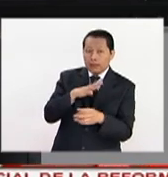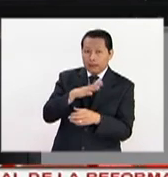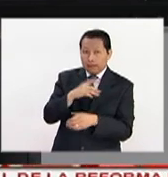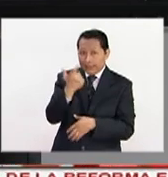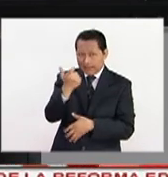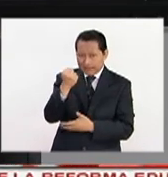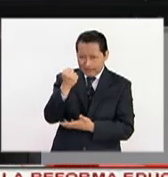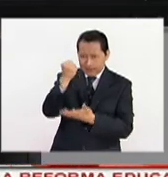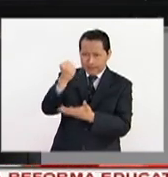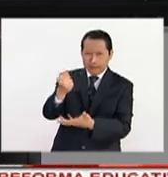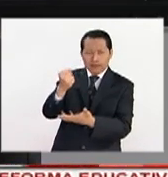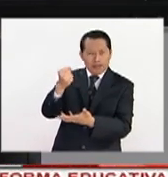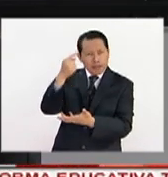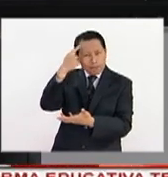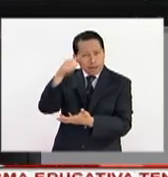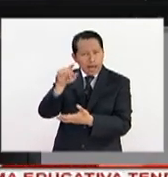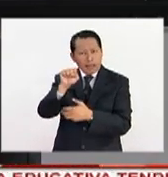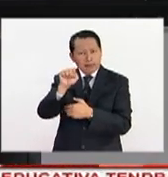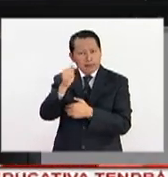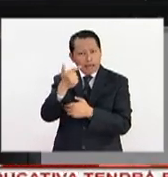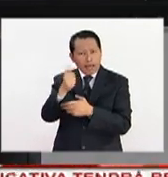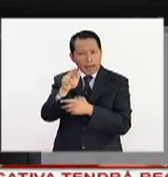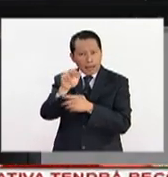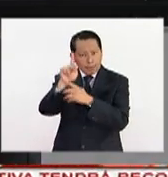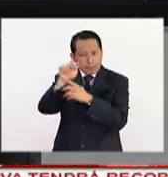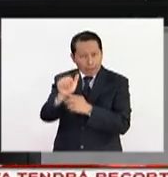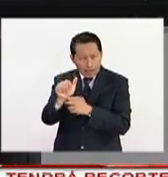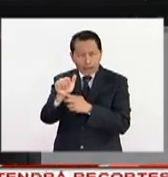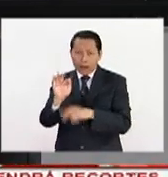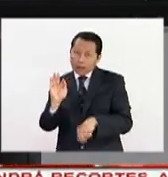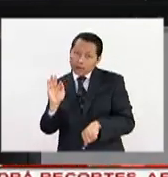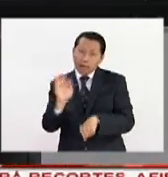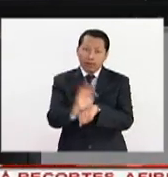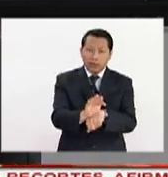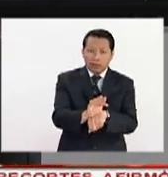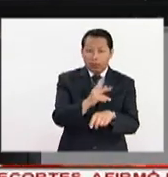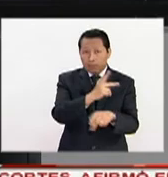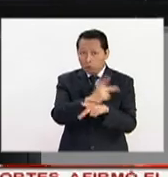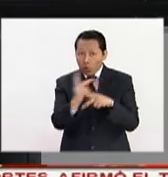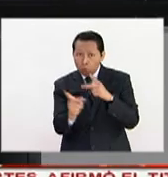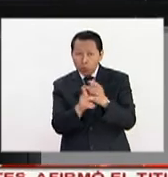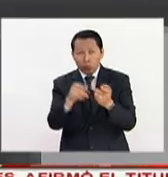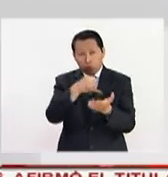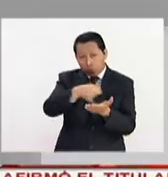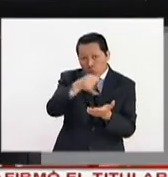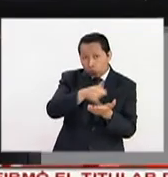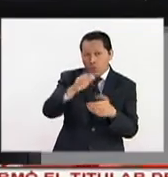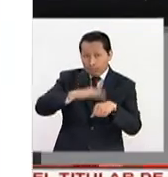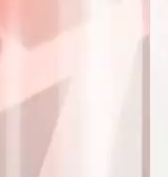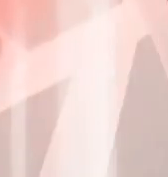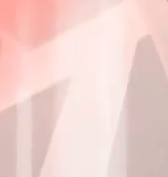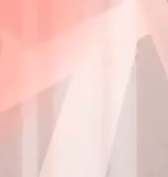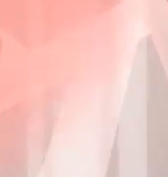presupuesto federal a la Zagarpa inciden o no en la productividad del campo mexicano.